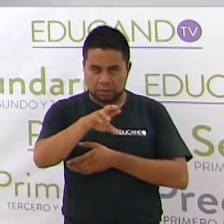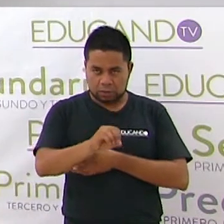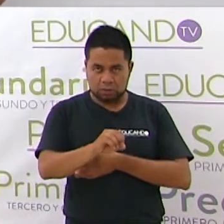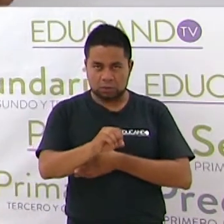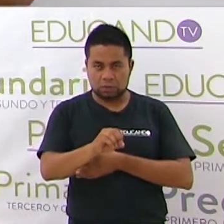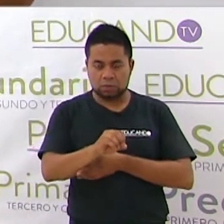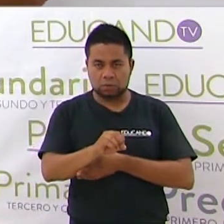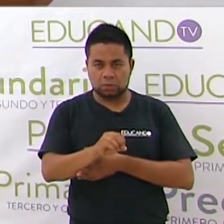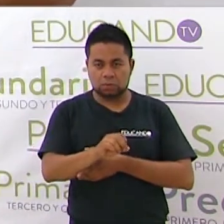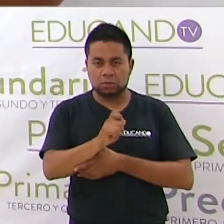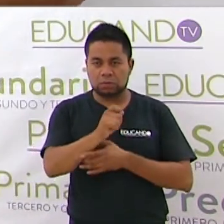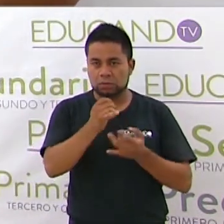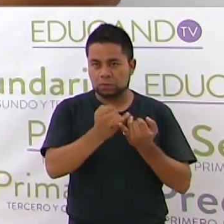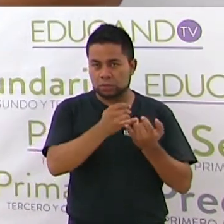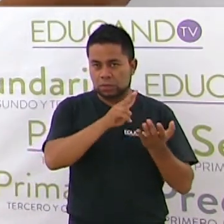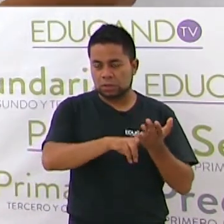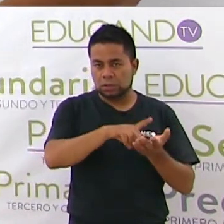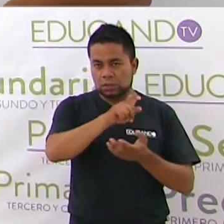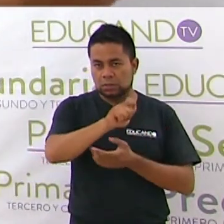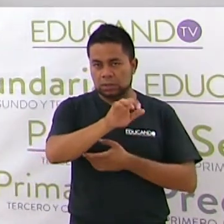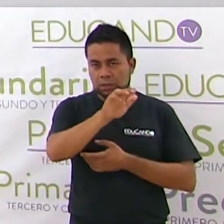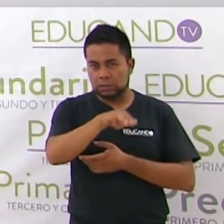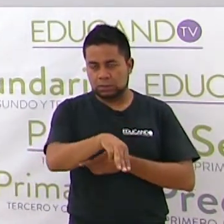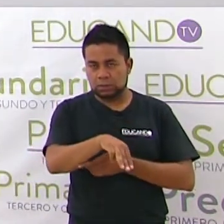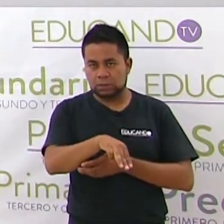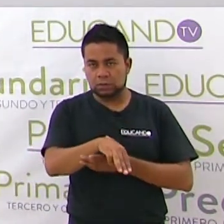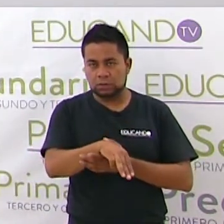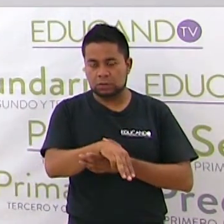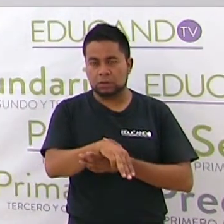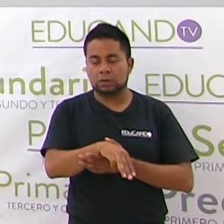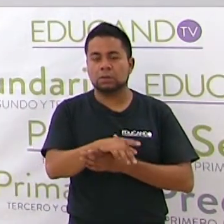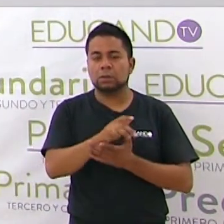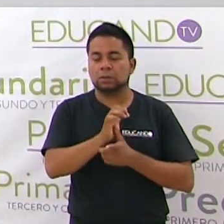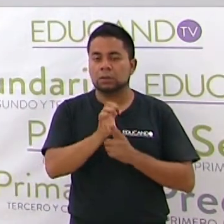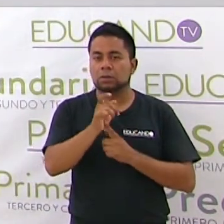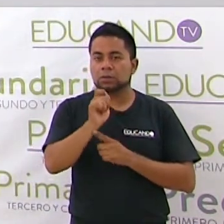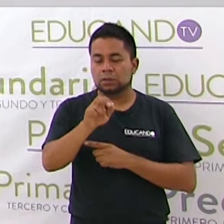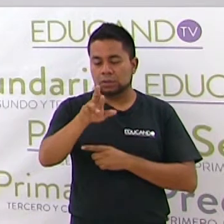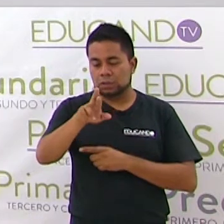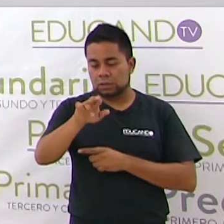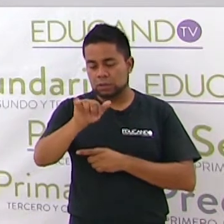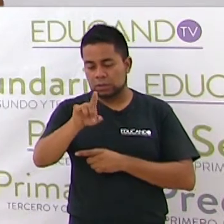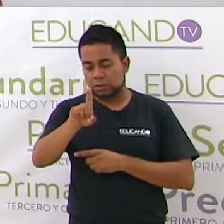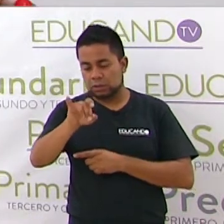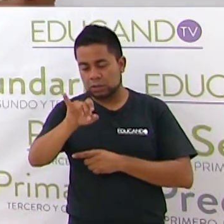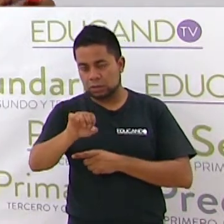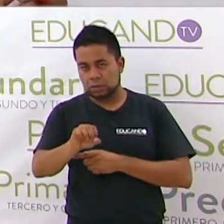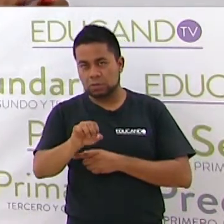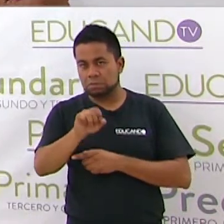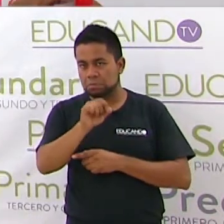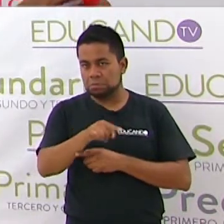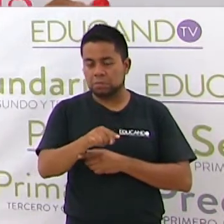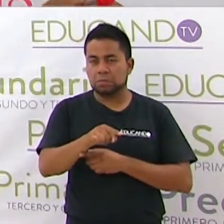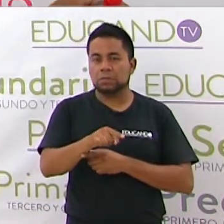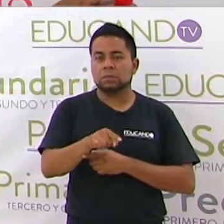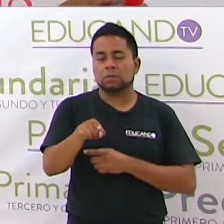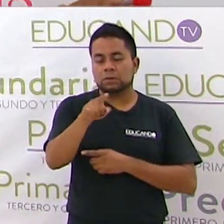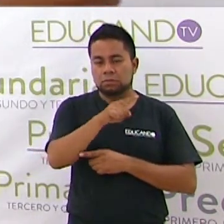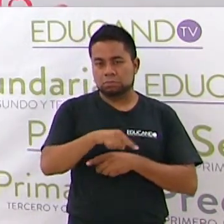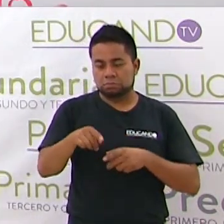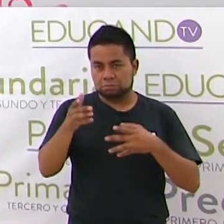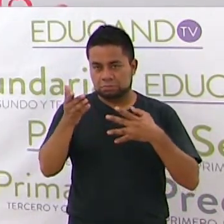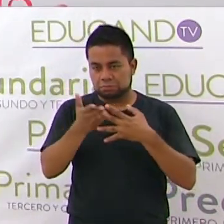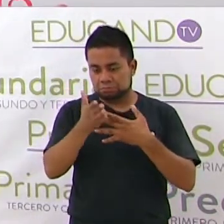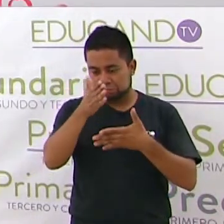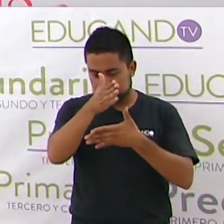El diámetro es igual a 20 centímetros. Entonces, el radio de esta misma circunferencia es igual a 10